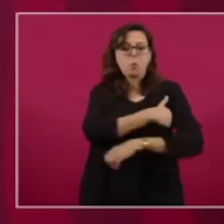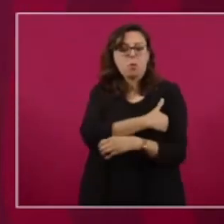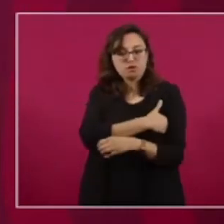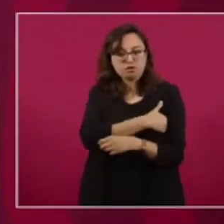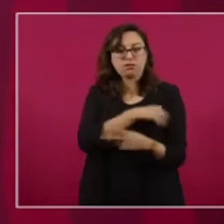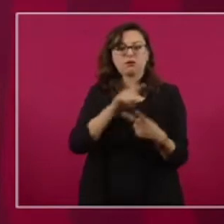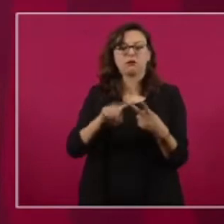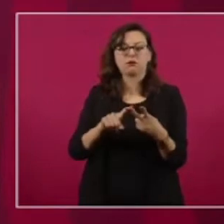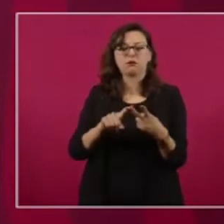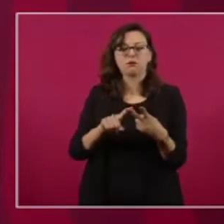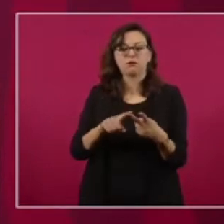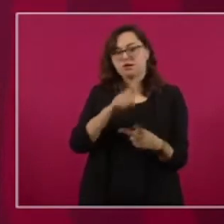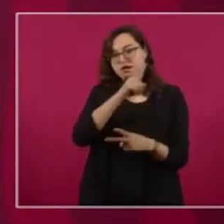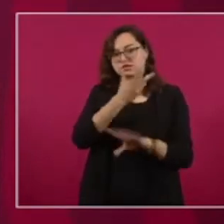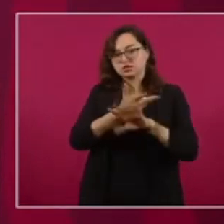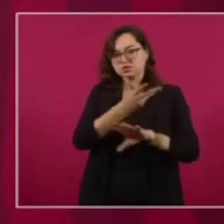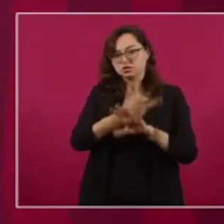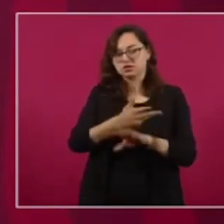hacerse cargo de las remesas,